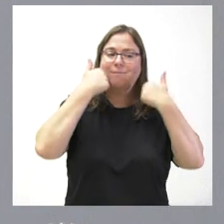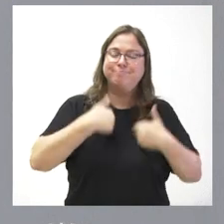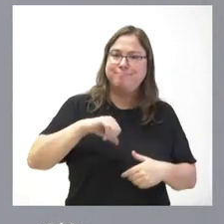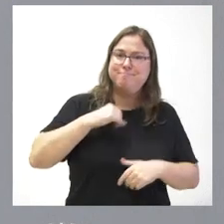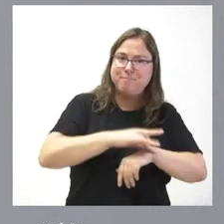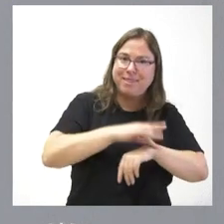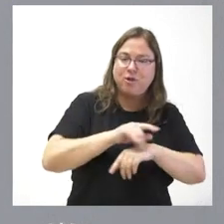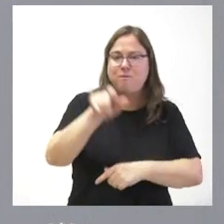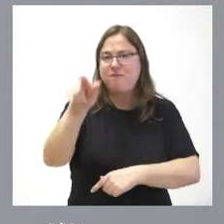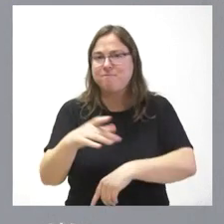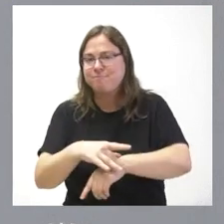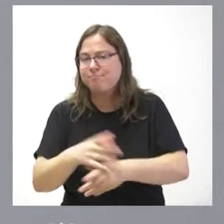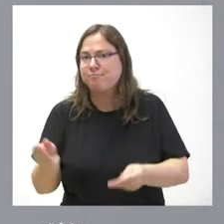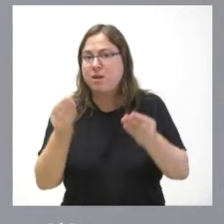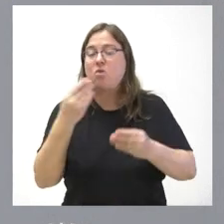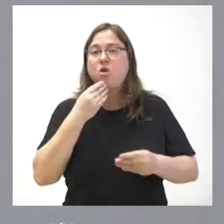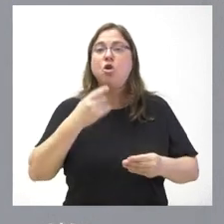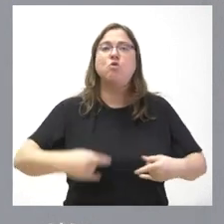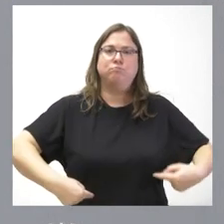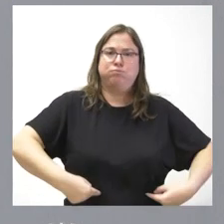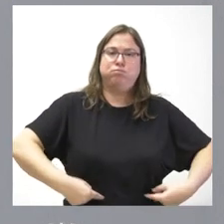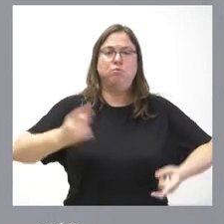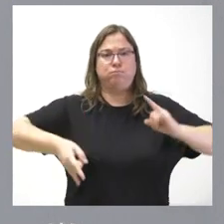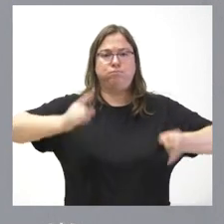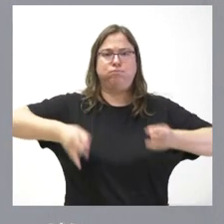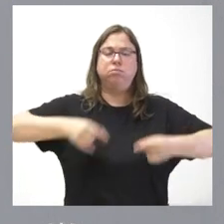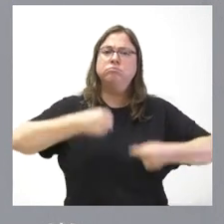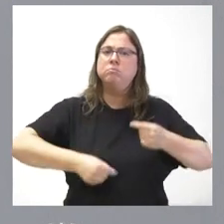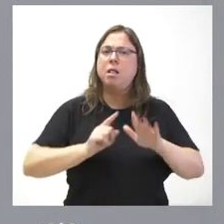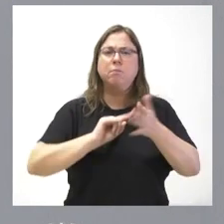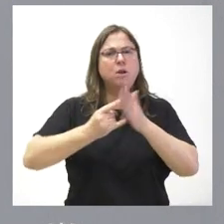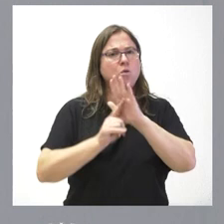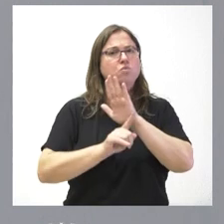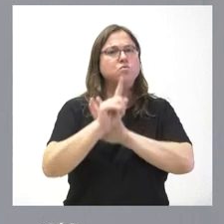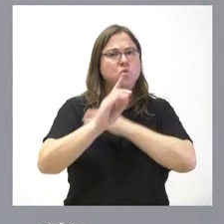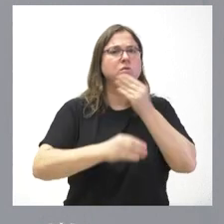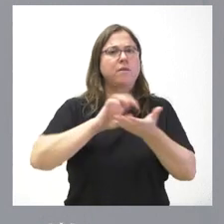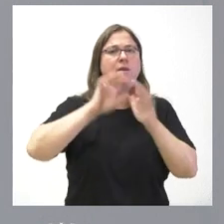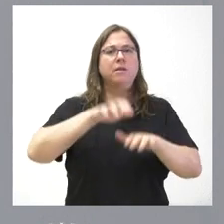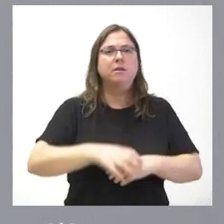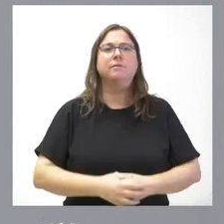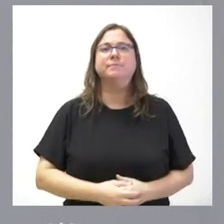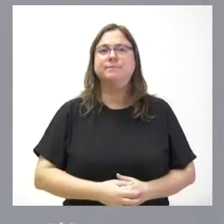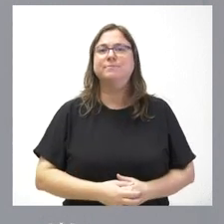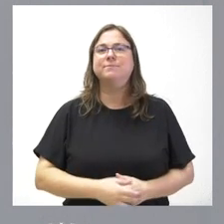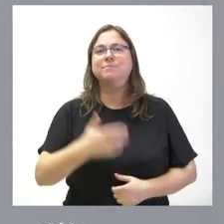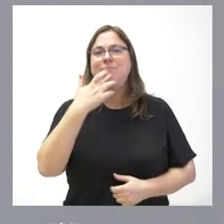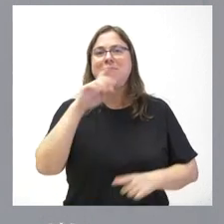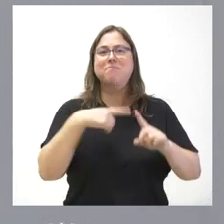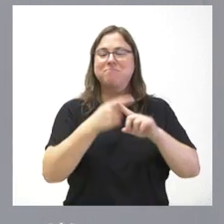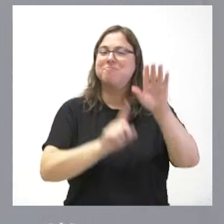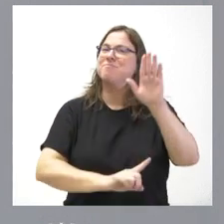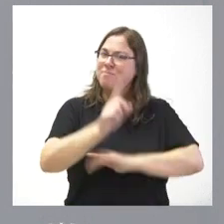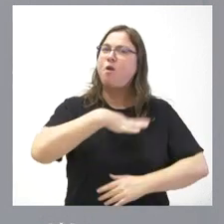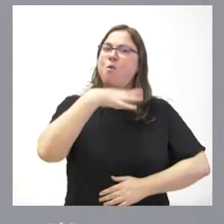para los pacientes esta cirugía robótica es un exponente del desarrollo tecnológico que estamos implantando en Castilla de León y va a permitir avanzar de forma